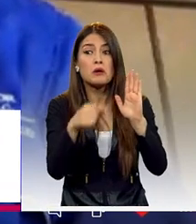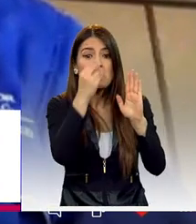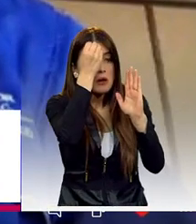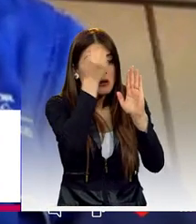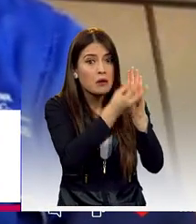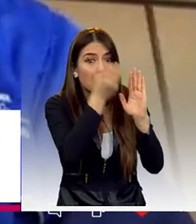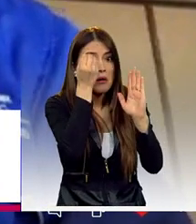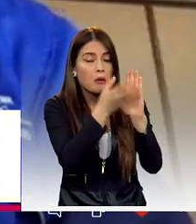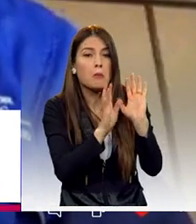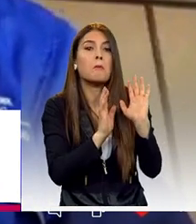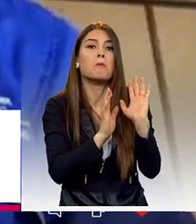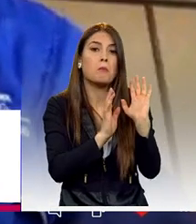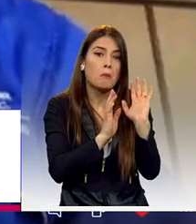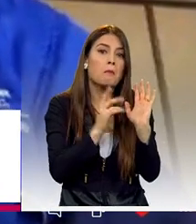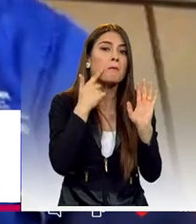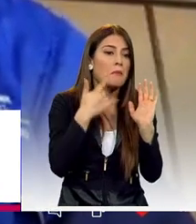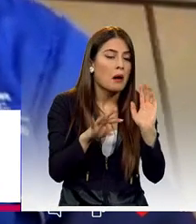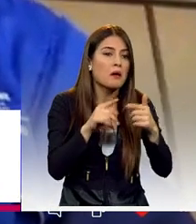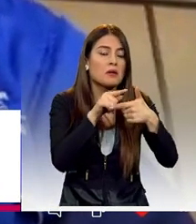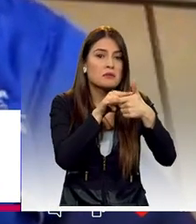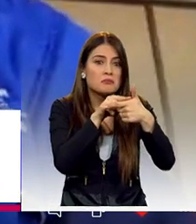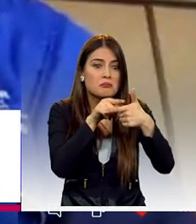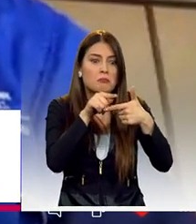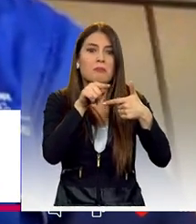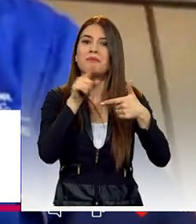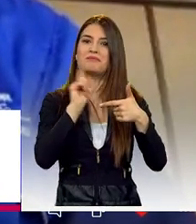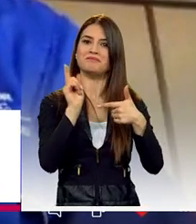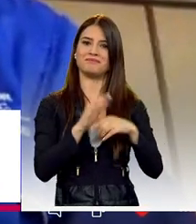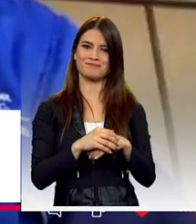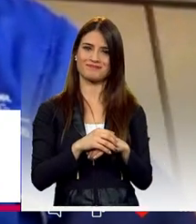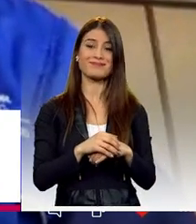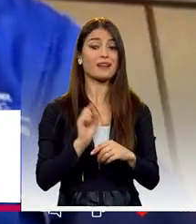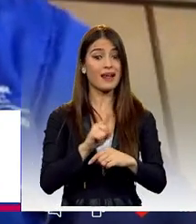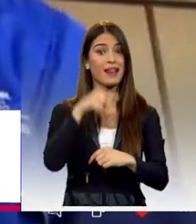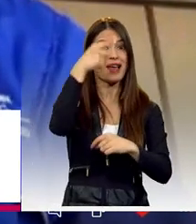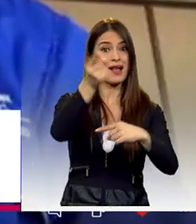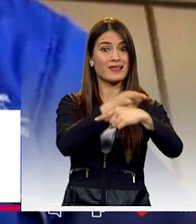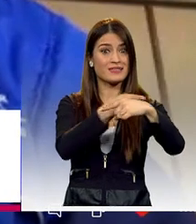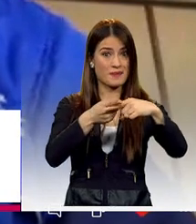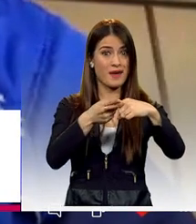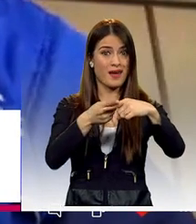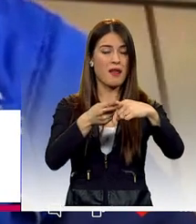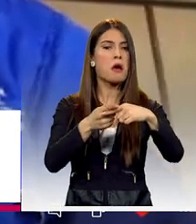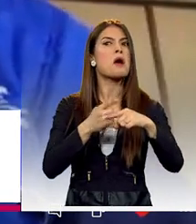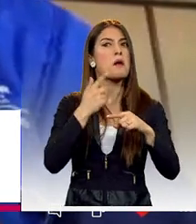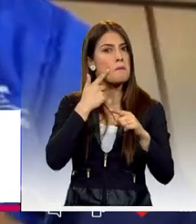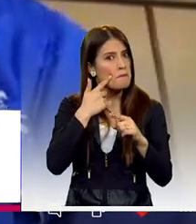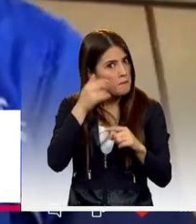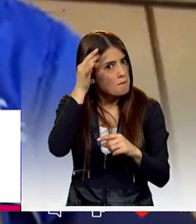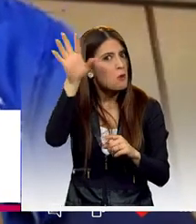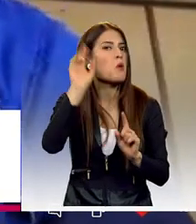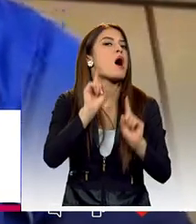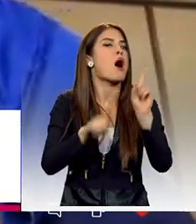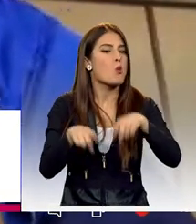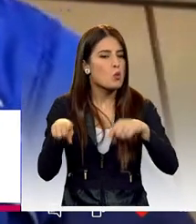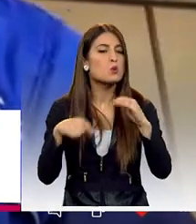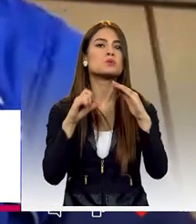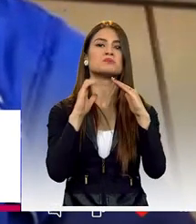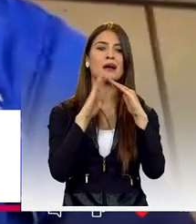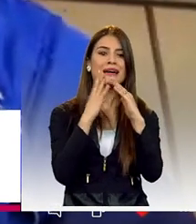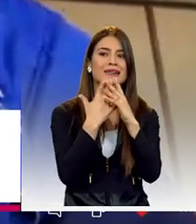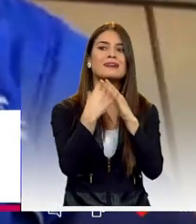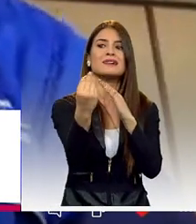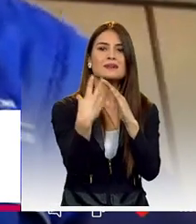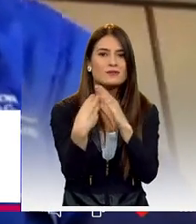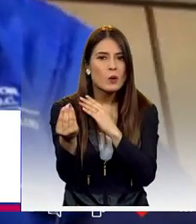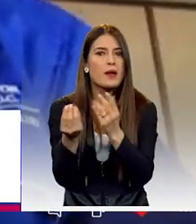empiecen a llegar más personas a la calle, empiecen a llegar más personas al transporte público. Lo lógico que cabe esperar